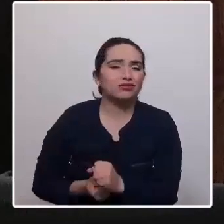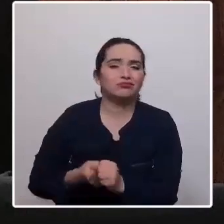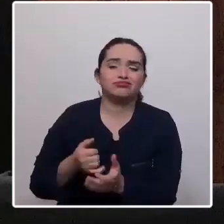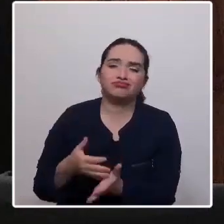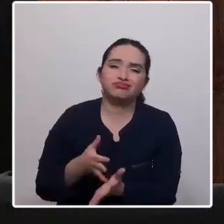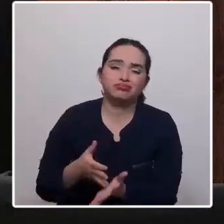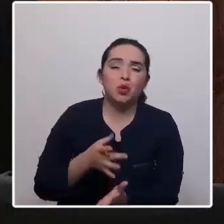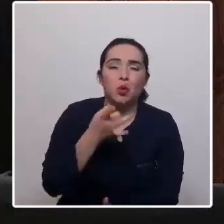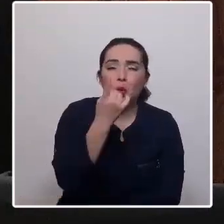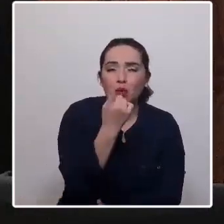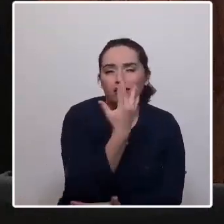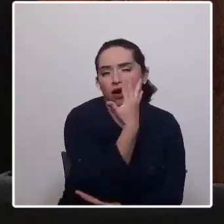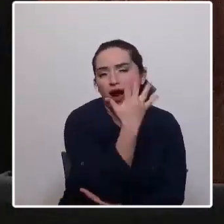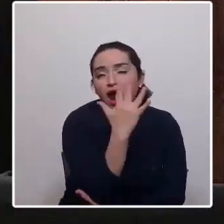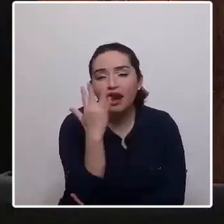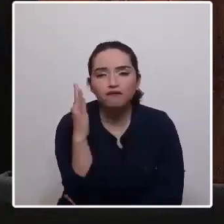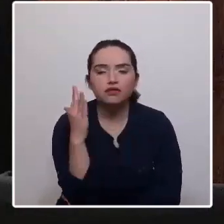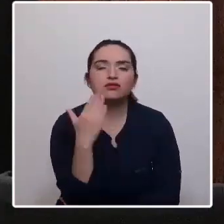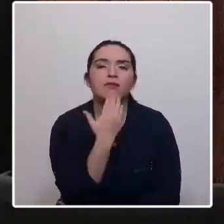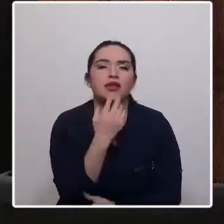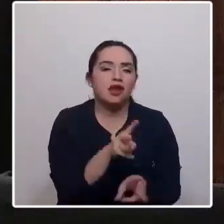tanto forestales como agrícolas.